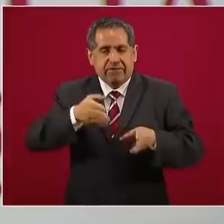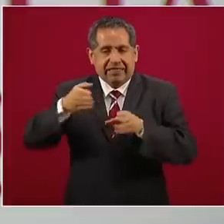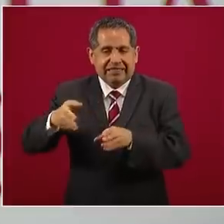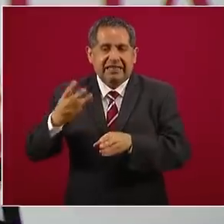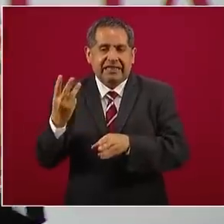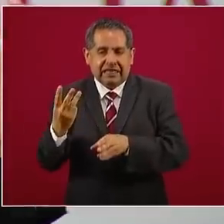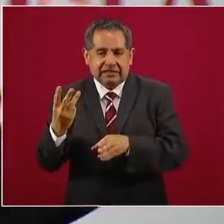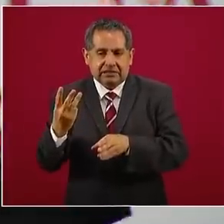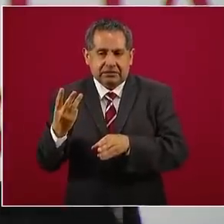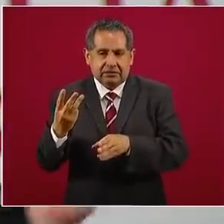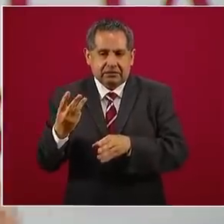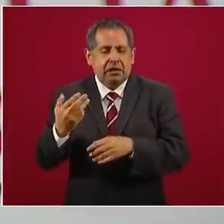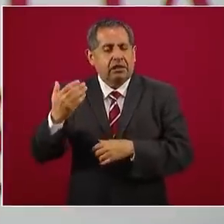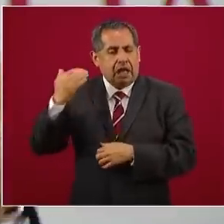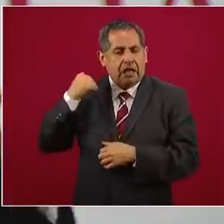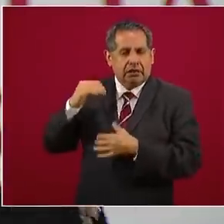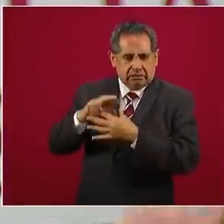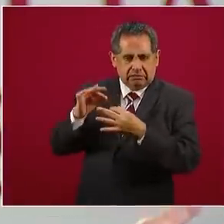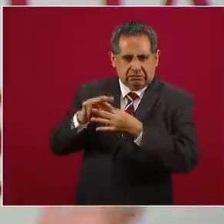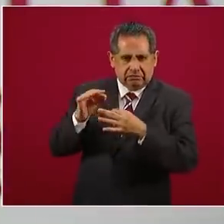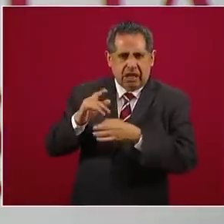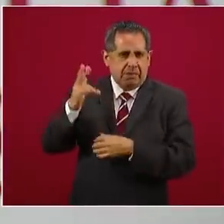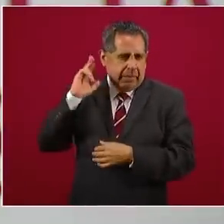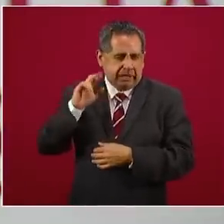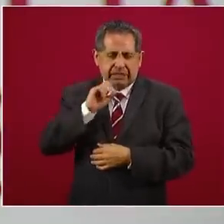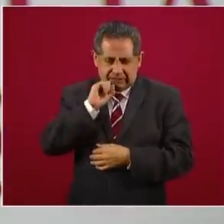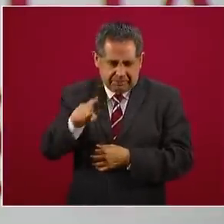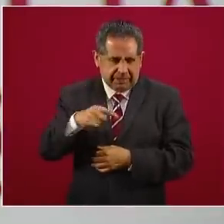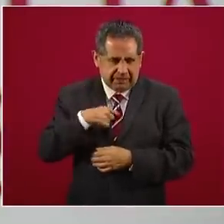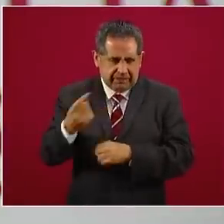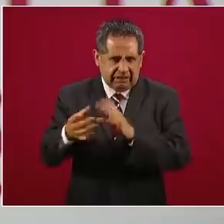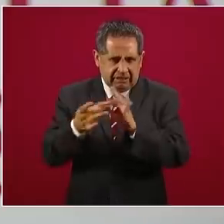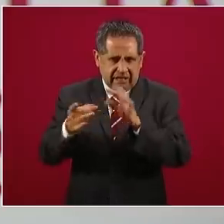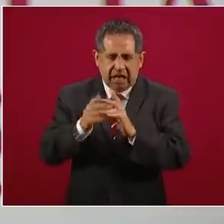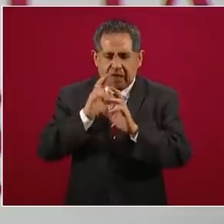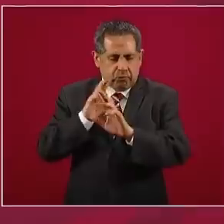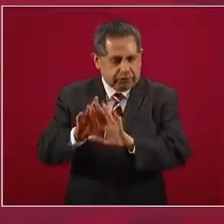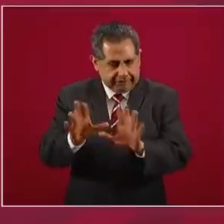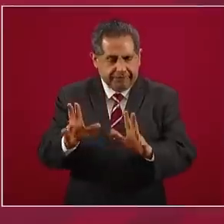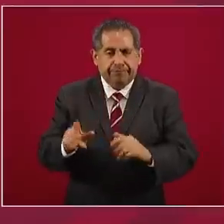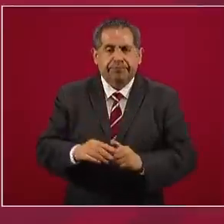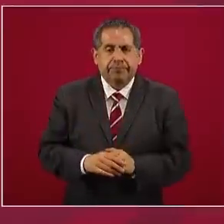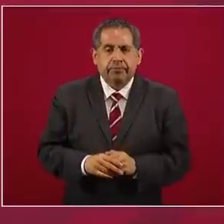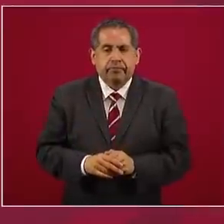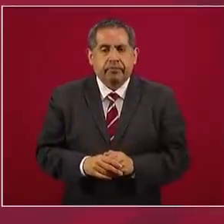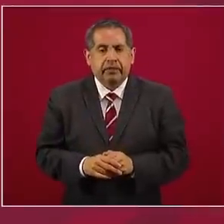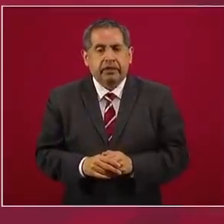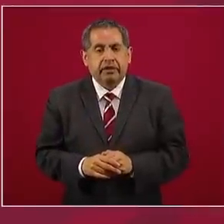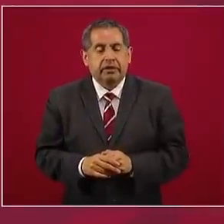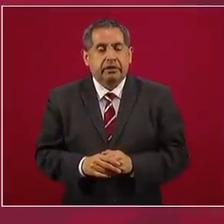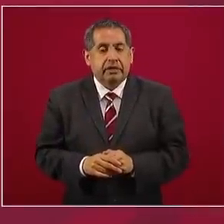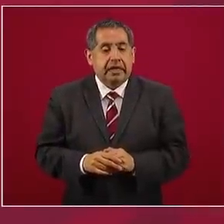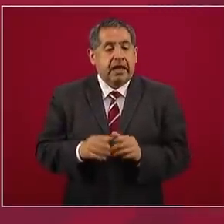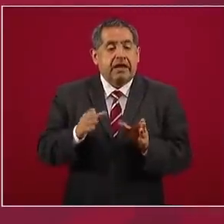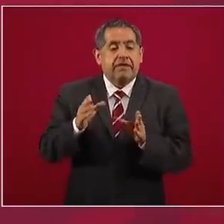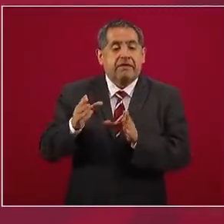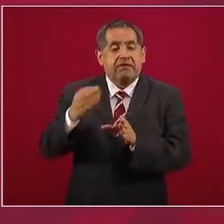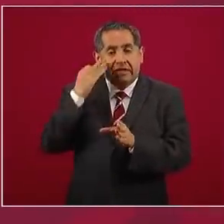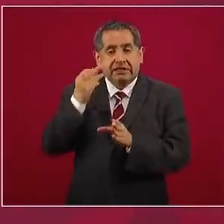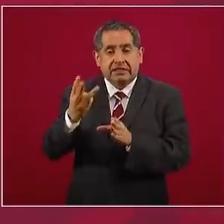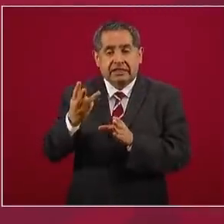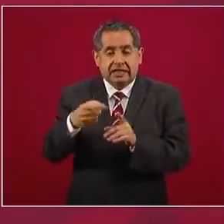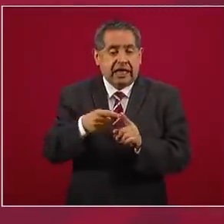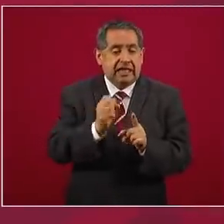que ya los hemos venido comentando. El martes también les presenté un reporte sobre eso. Esa fase 3 se va a llevar